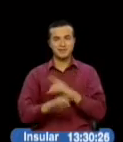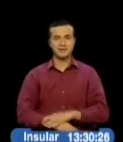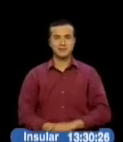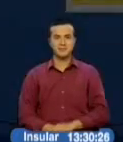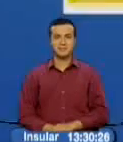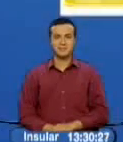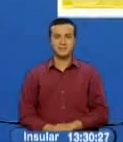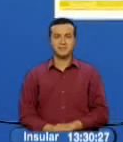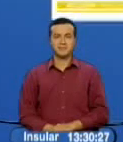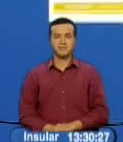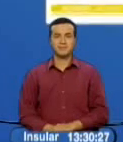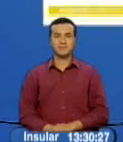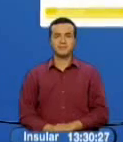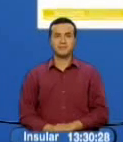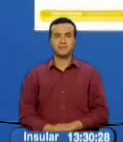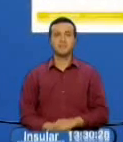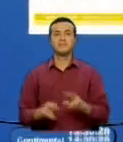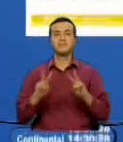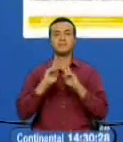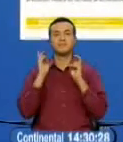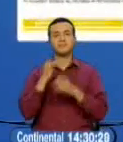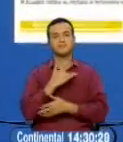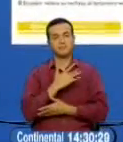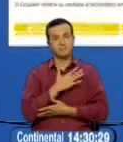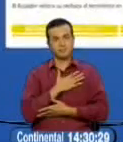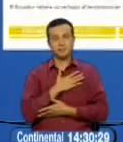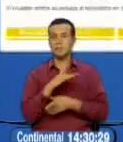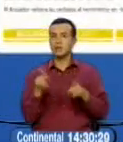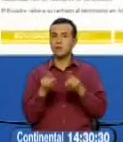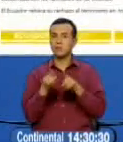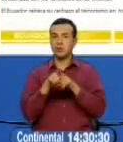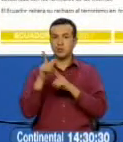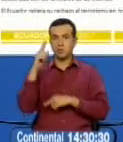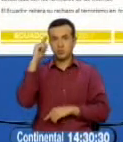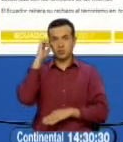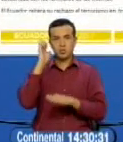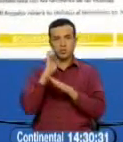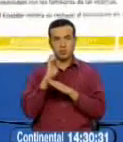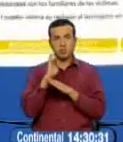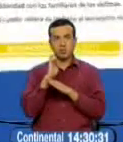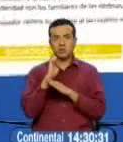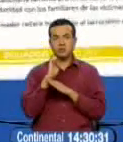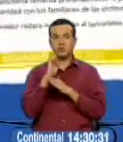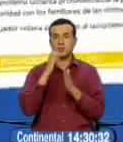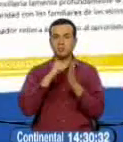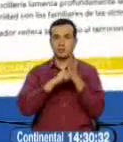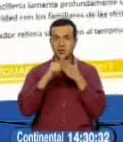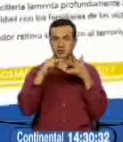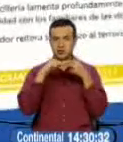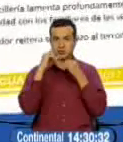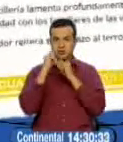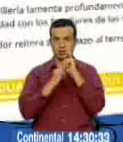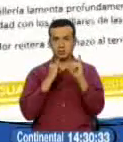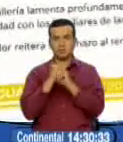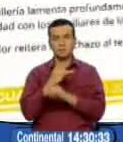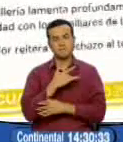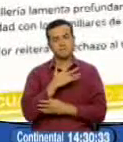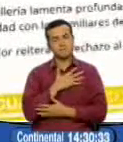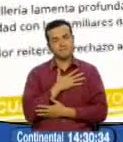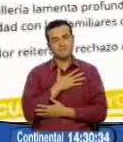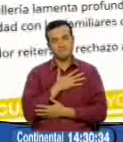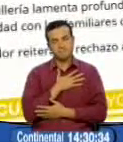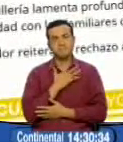TV. Y sobre este lamentable hecho, también el gobierno de Ecuador, a través de la Cancillería, condenó este ataque y